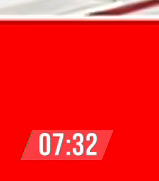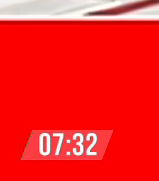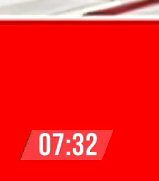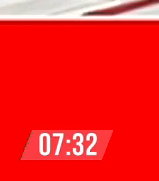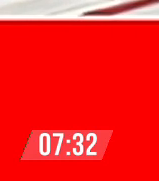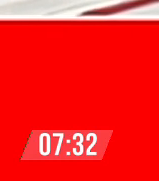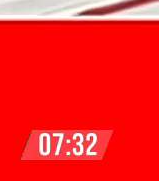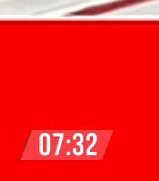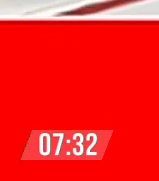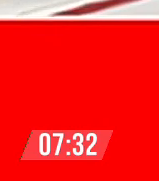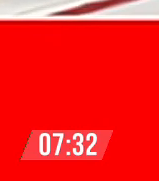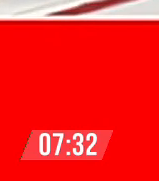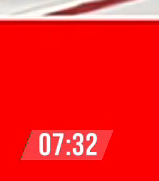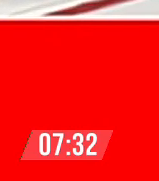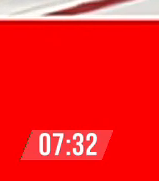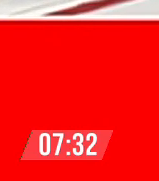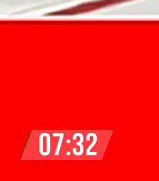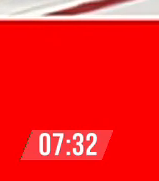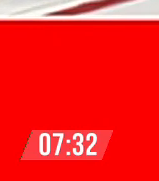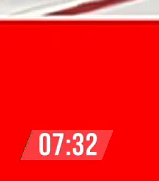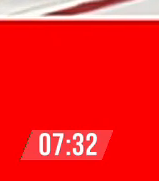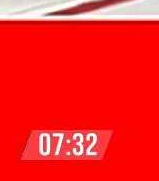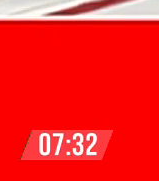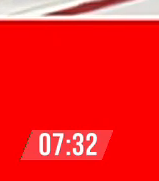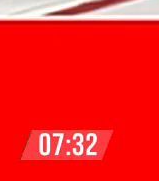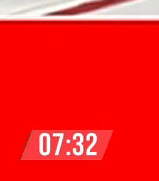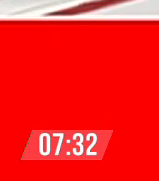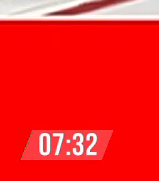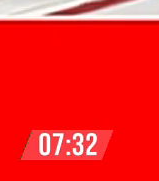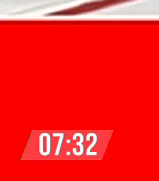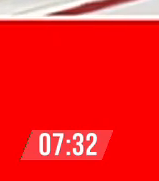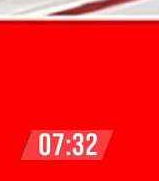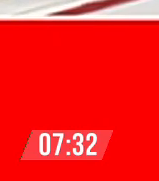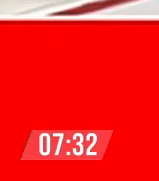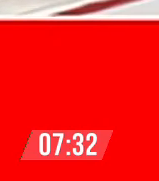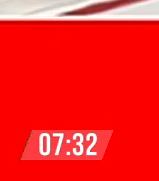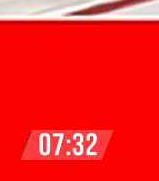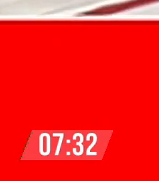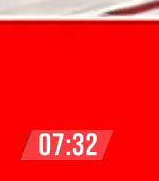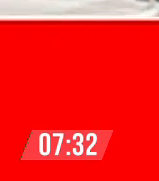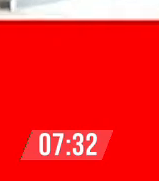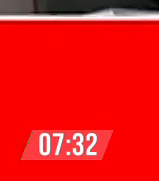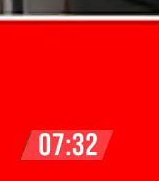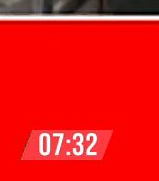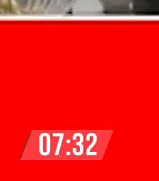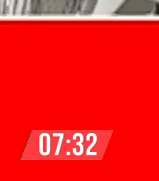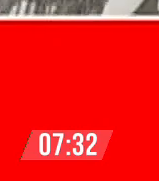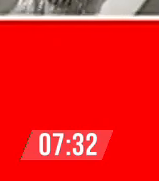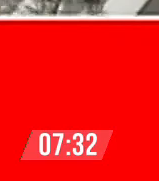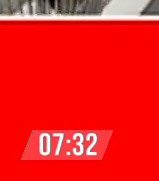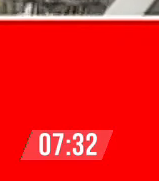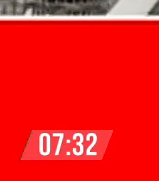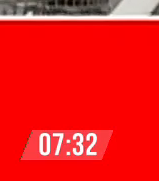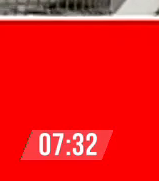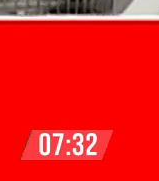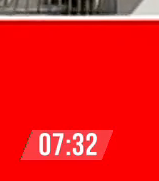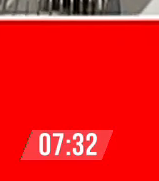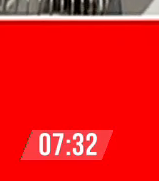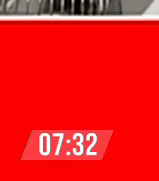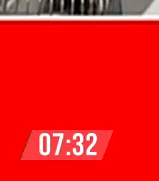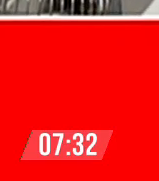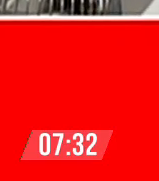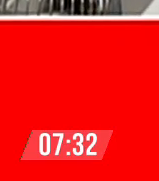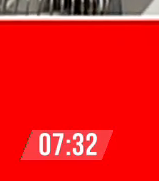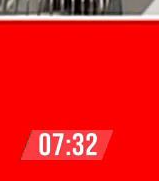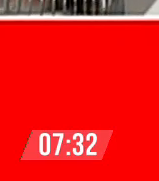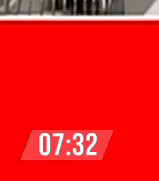889. Número 01, 01. 889 en la serie, 01 el número, el segundo de la noche. Y